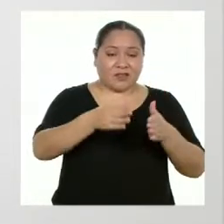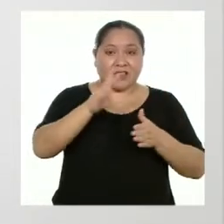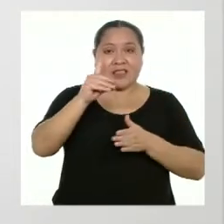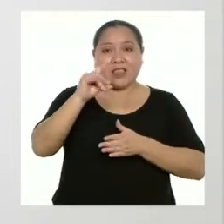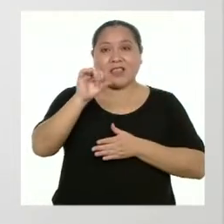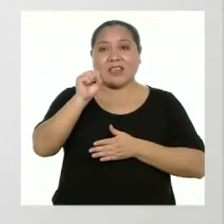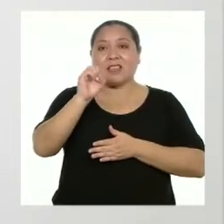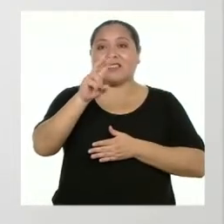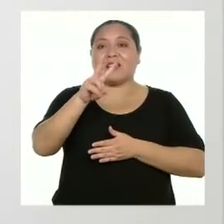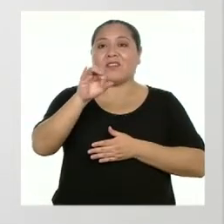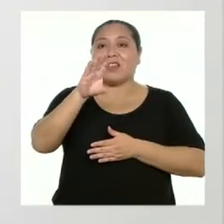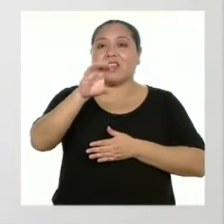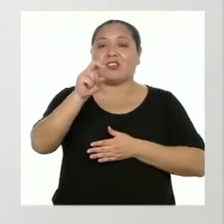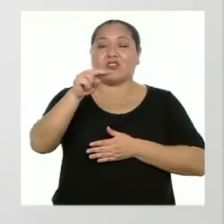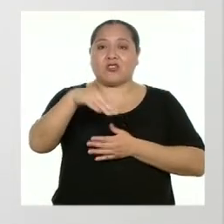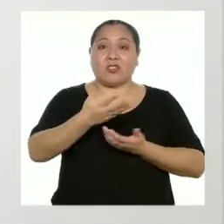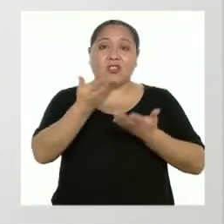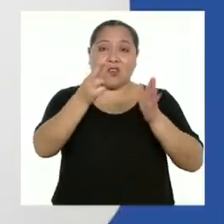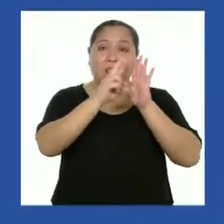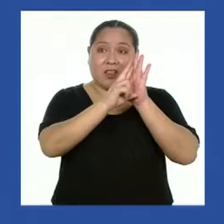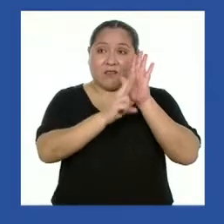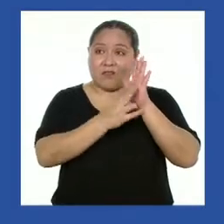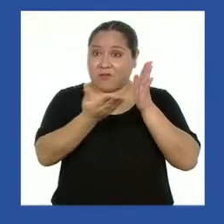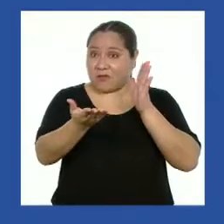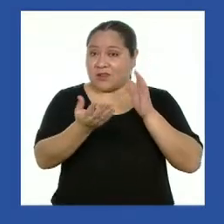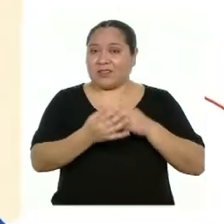estándar, te comparto la fórmula para hallarla, ¿sí?